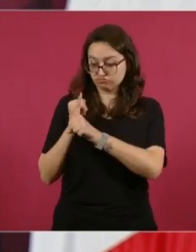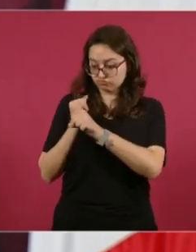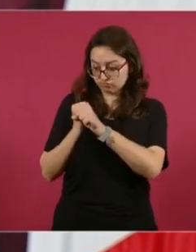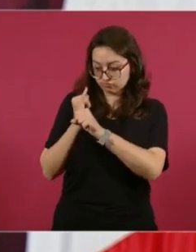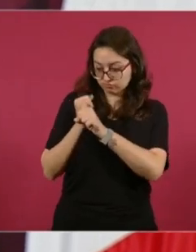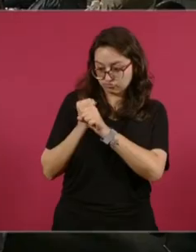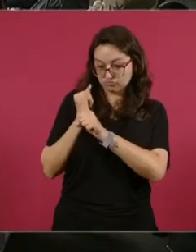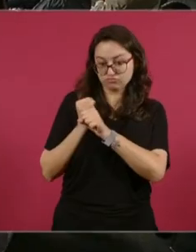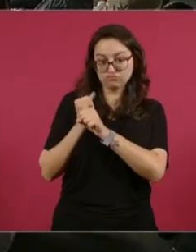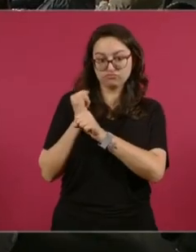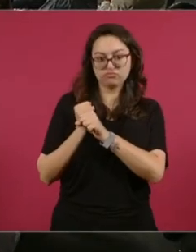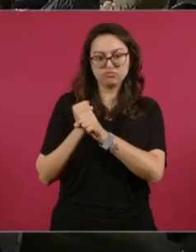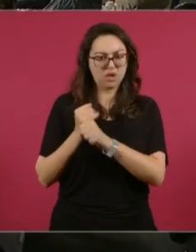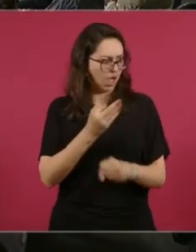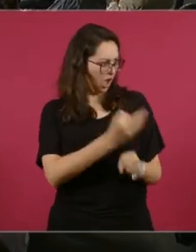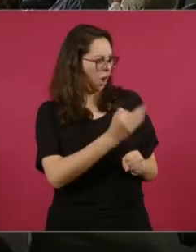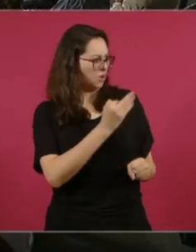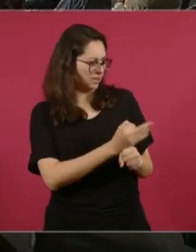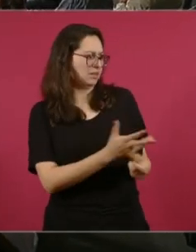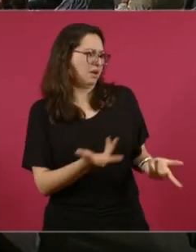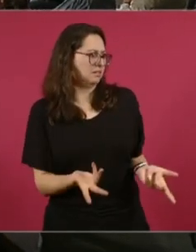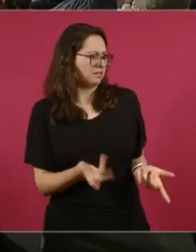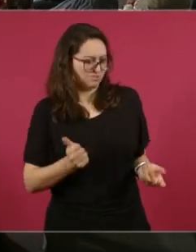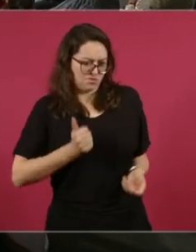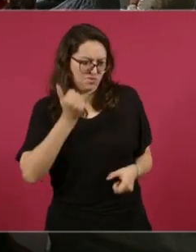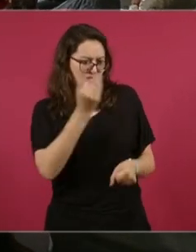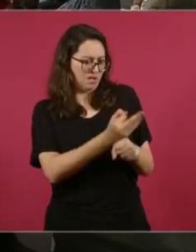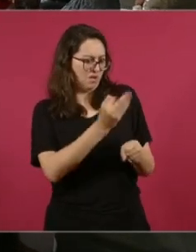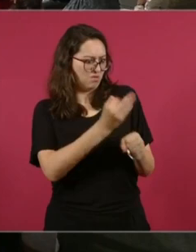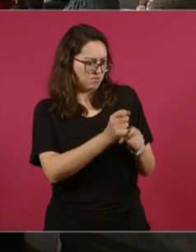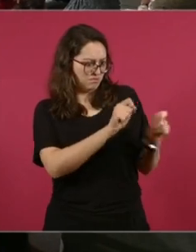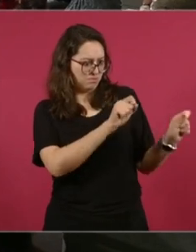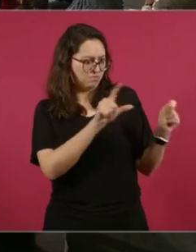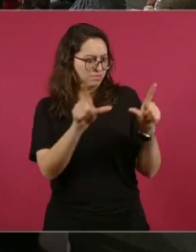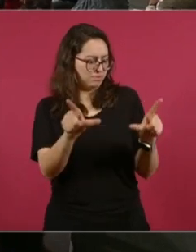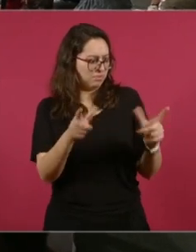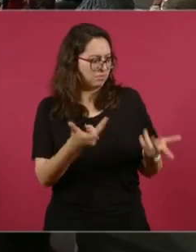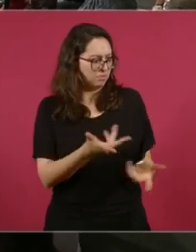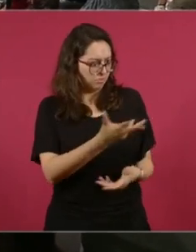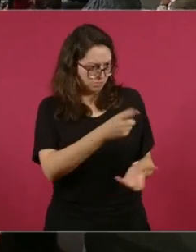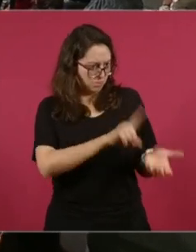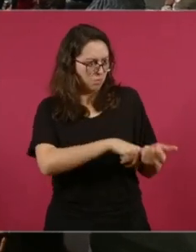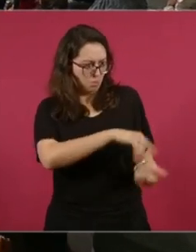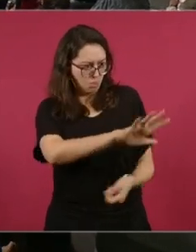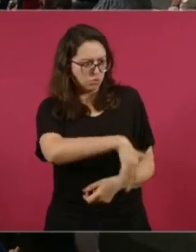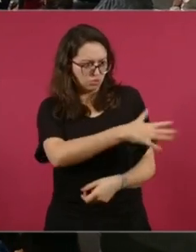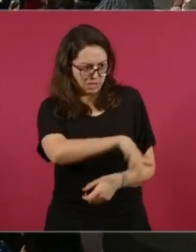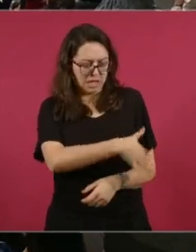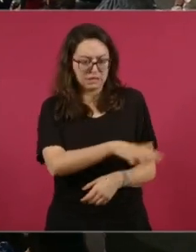sí, lo puedes poner, ¿no? Pues para que lo busquen. Y